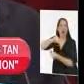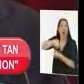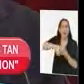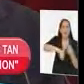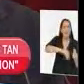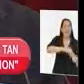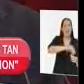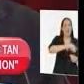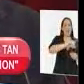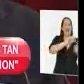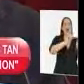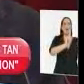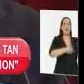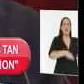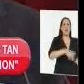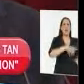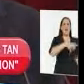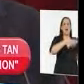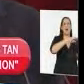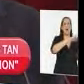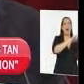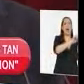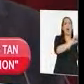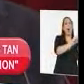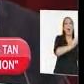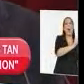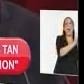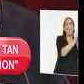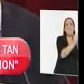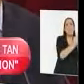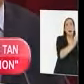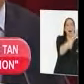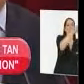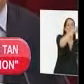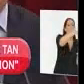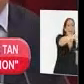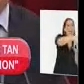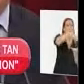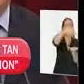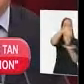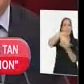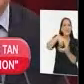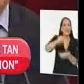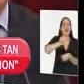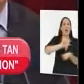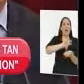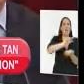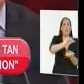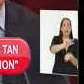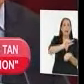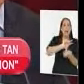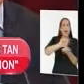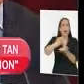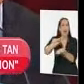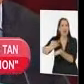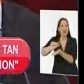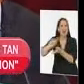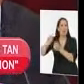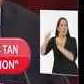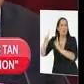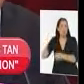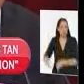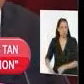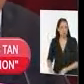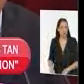el ministro. Sí, claro. Él siempre decía, inclusive cuando vino acá en la campaña, que iba a ser el gobierno de los mejores, que iba a llamar el mejor en cada área. Ahora, ¿no te